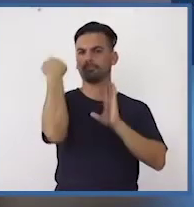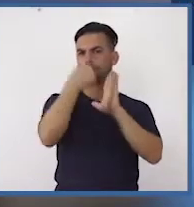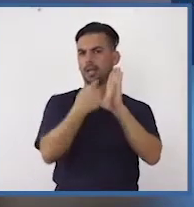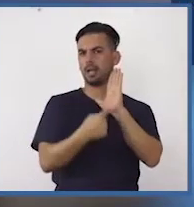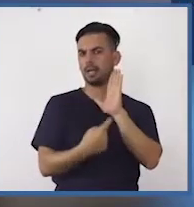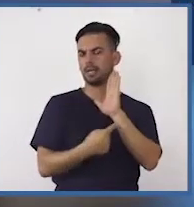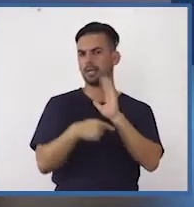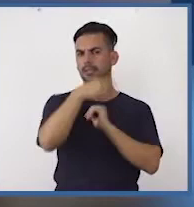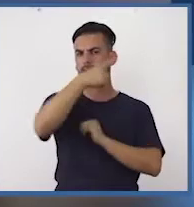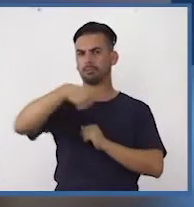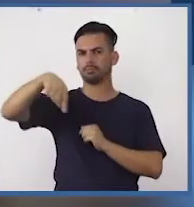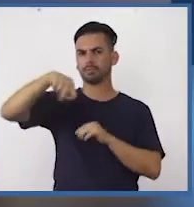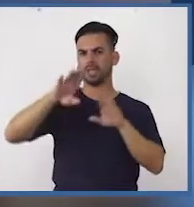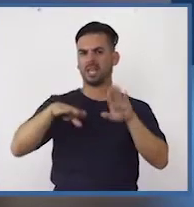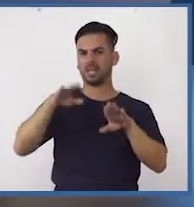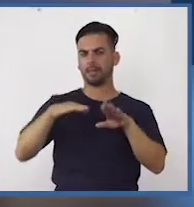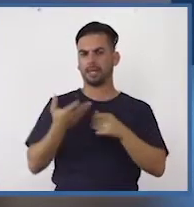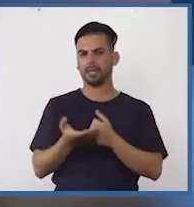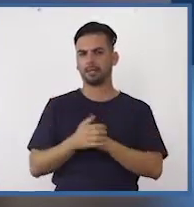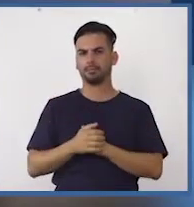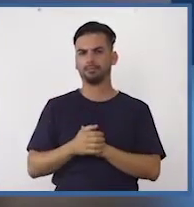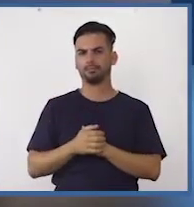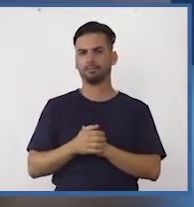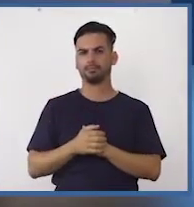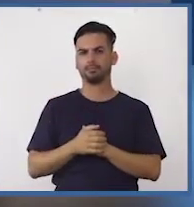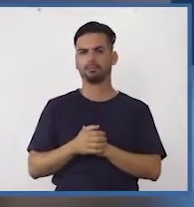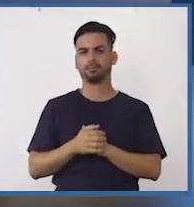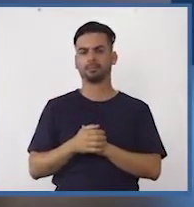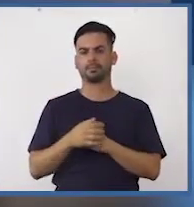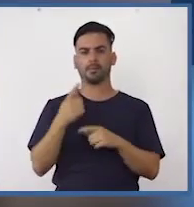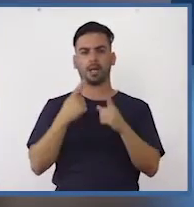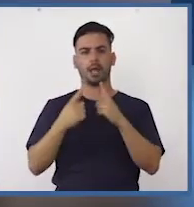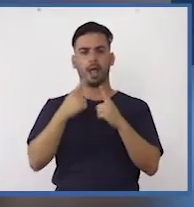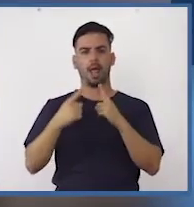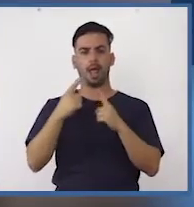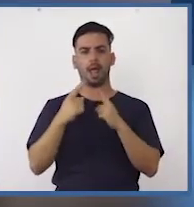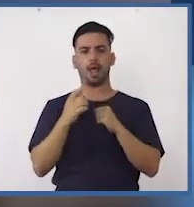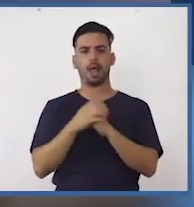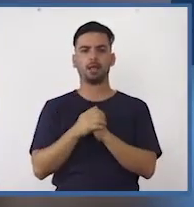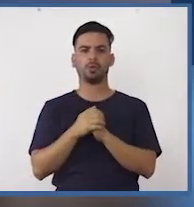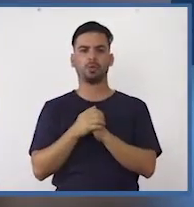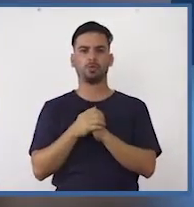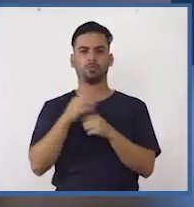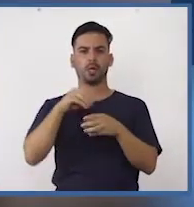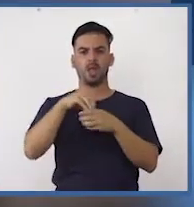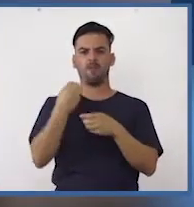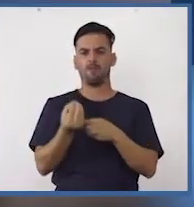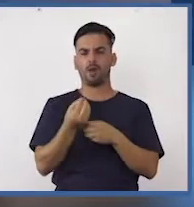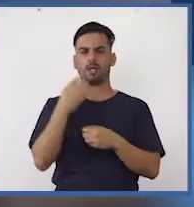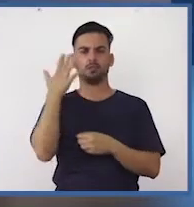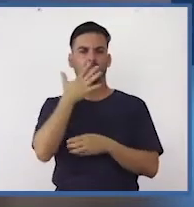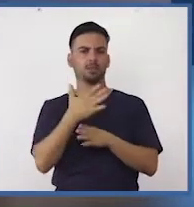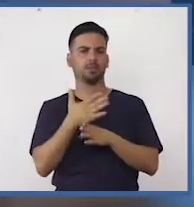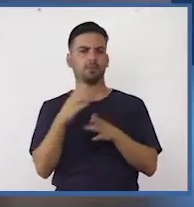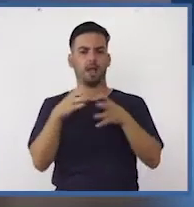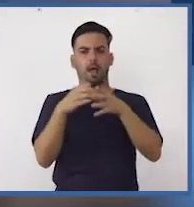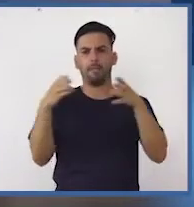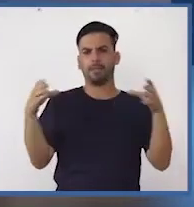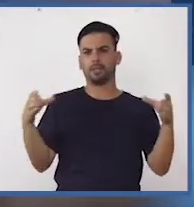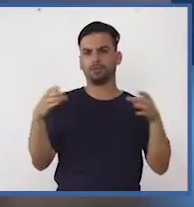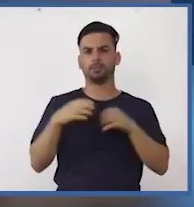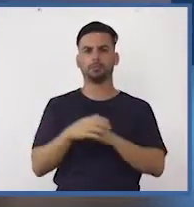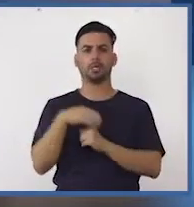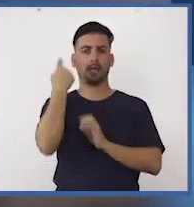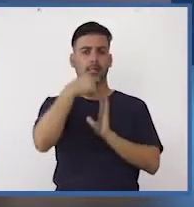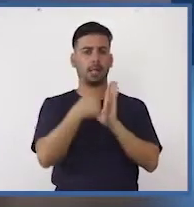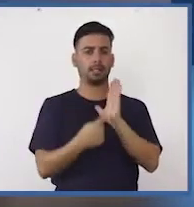Por lo tanto, los factores va a tener en cuenta la acción externa. Y en la acción externa, ¿de quién vamos a estar hablando? De la amplitud. Vamos a tener entonces las características